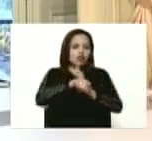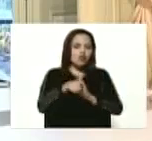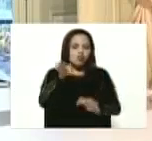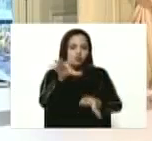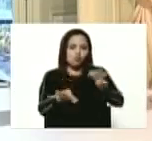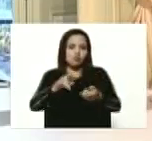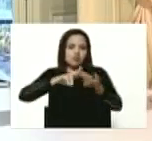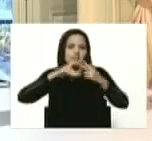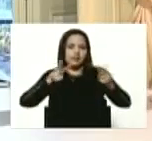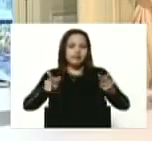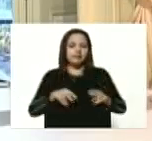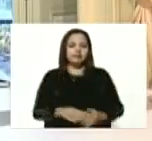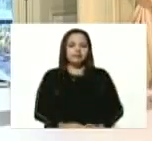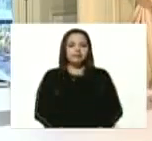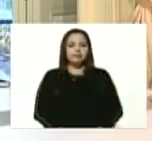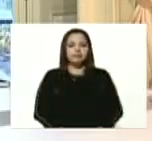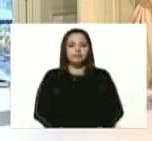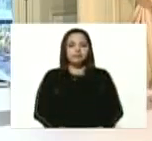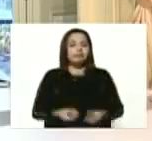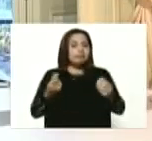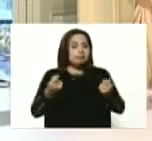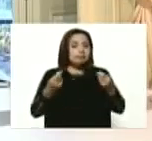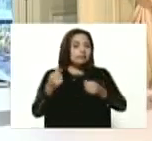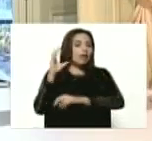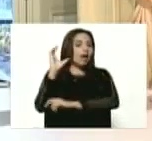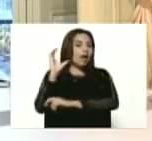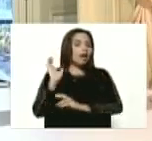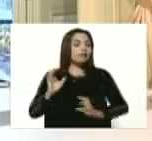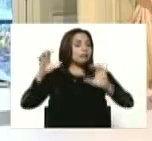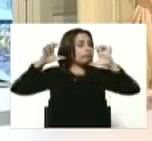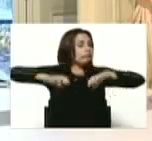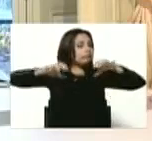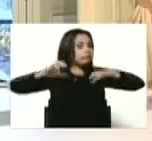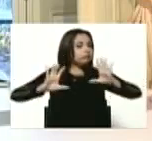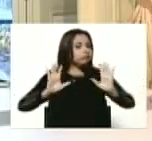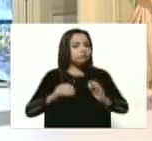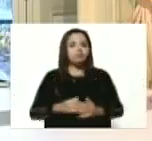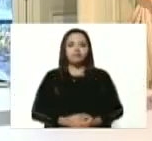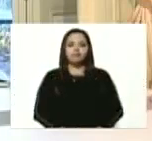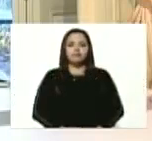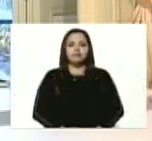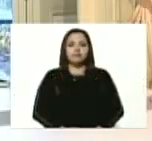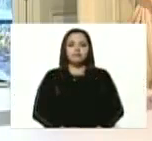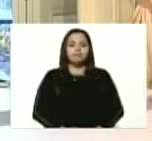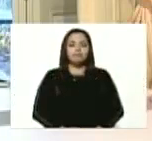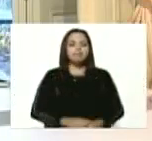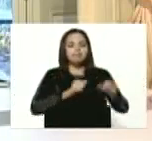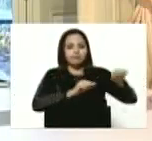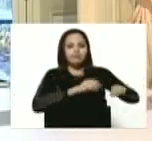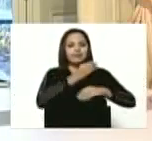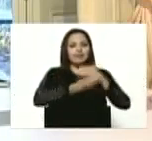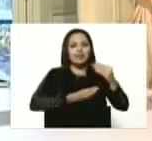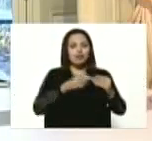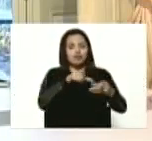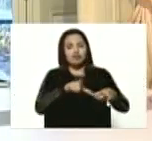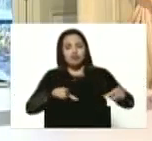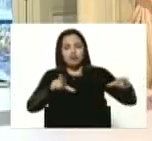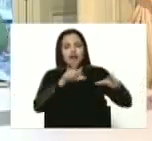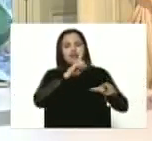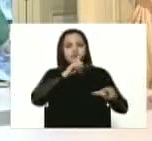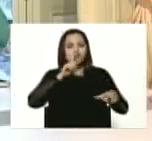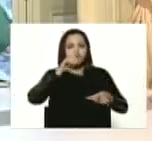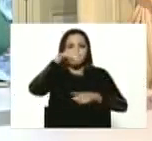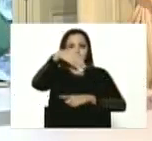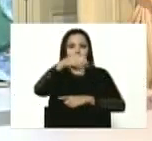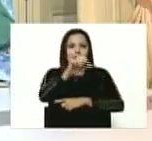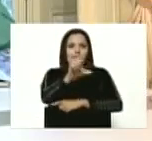Paz. Pendientes de Caracas, le dije. Dicho y hecho, en Macarao se desbordó